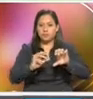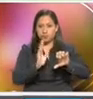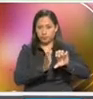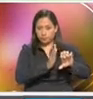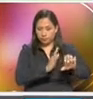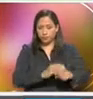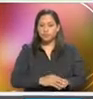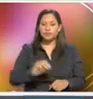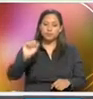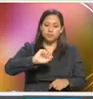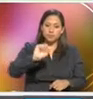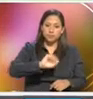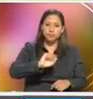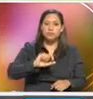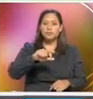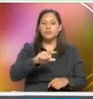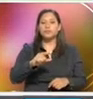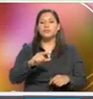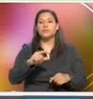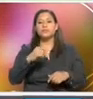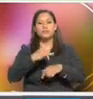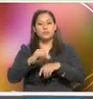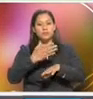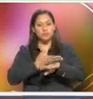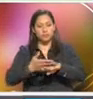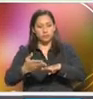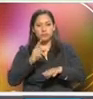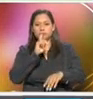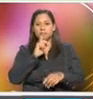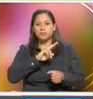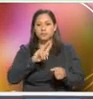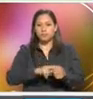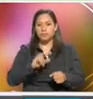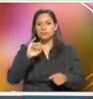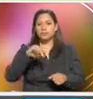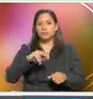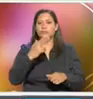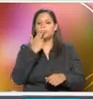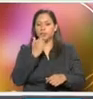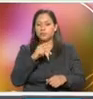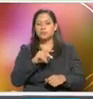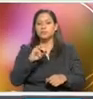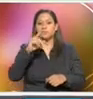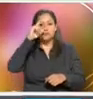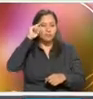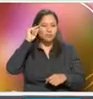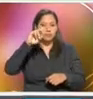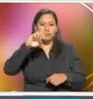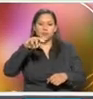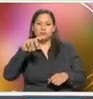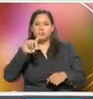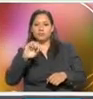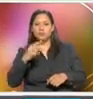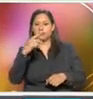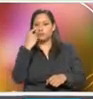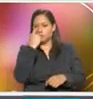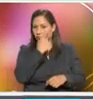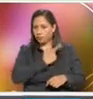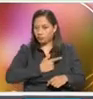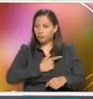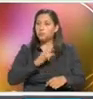para el aderezo 3/4 de taza de yogur natural sin azúcar y eneldo al gusto.